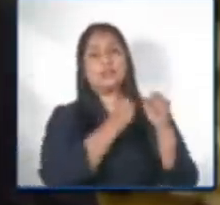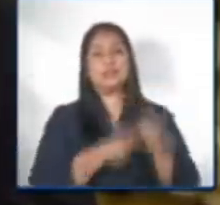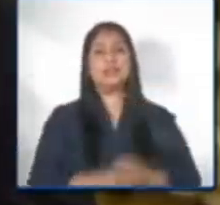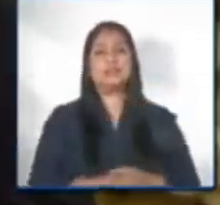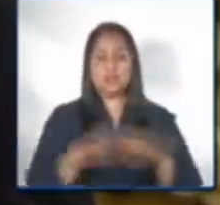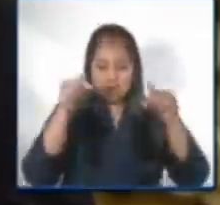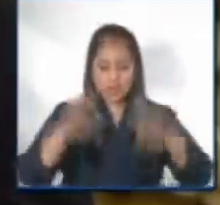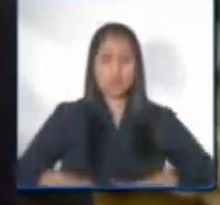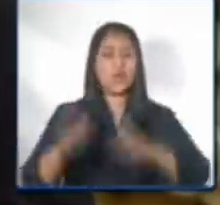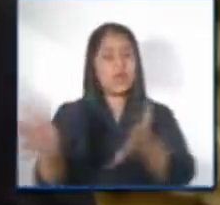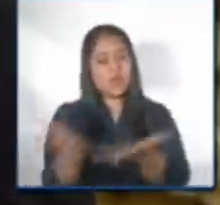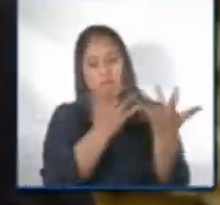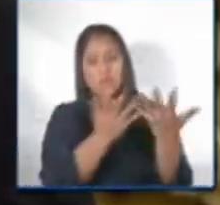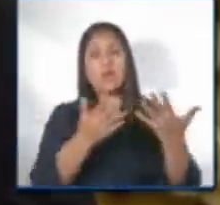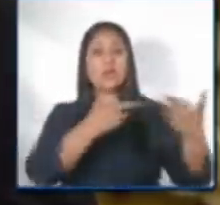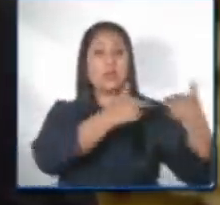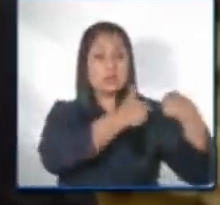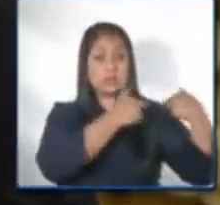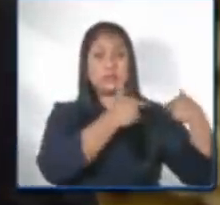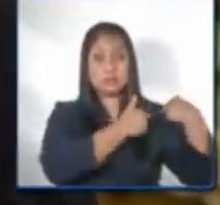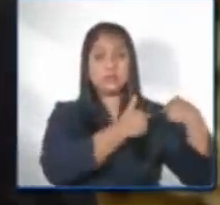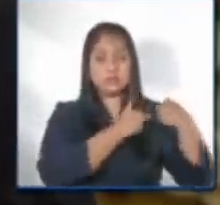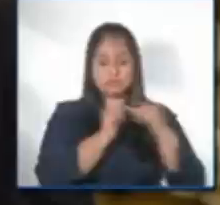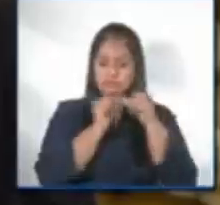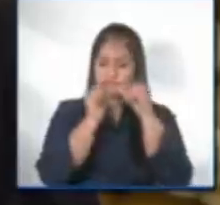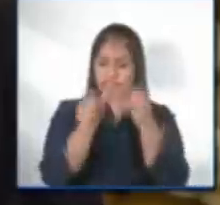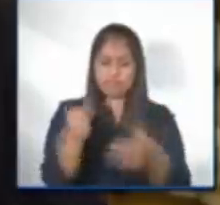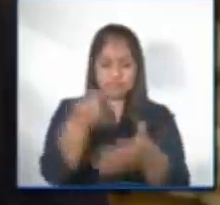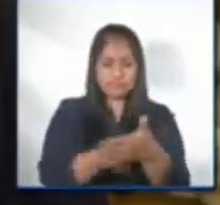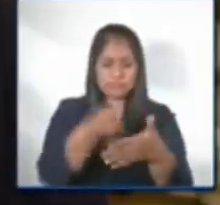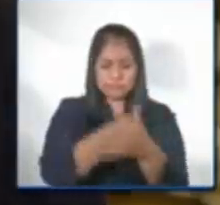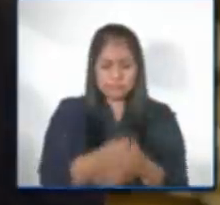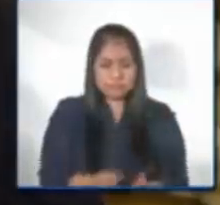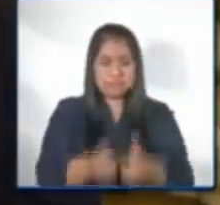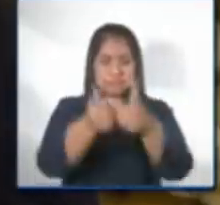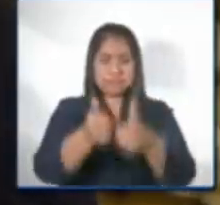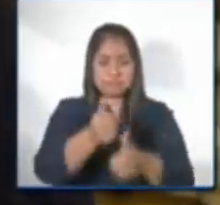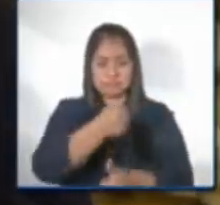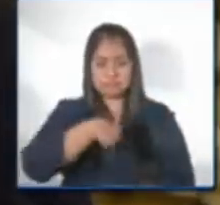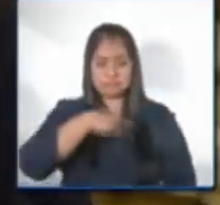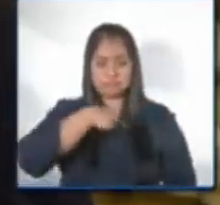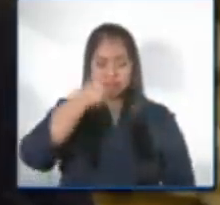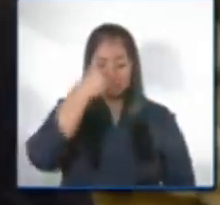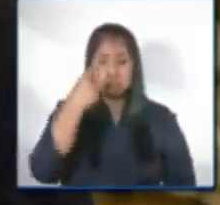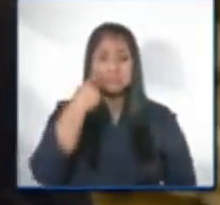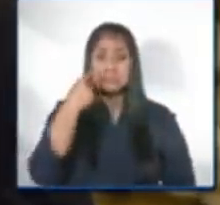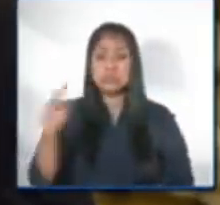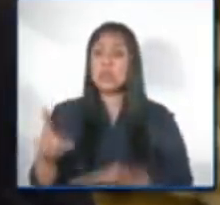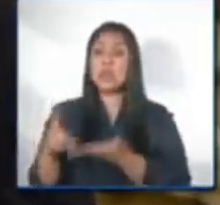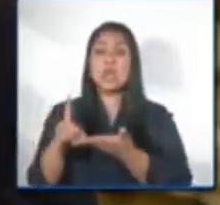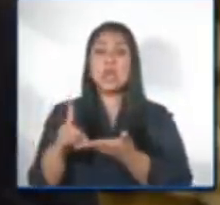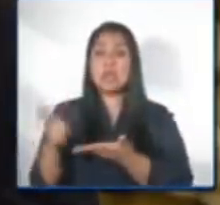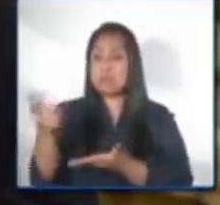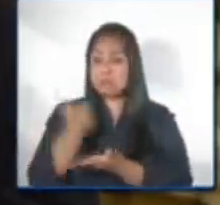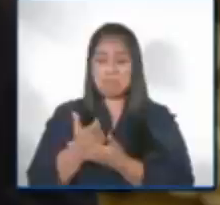Lo llevamos con el compromiso de seguir haciendo bien nuestro trabajo, ad honorem, porque así nos enseñaron nuestros